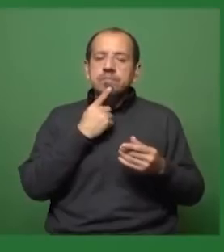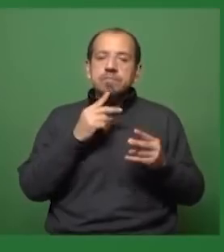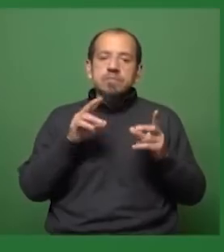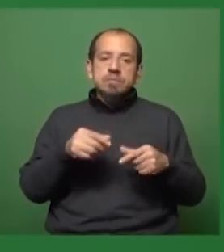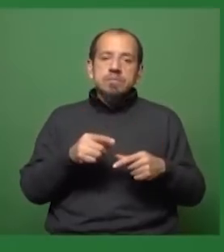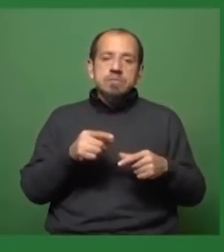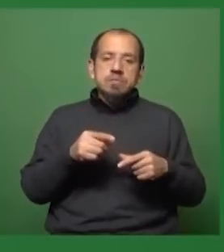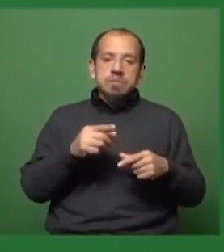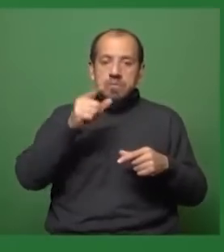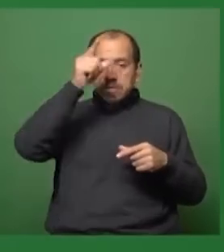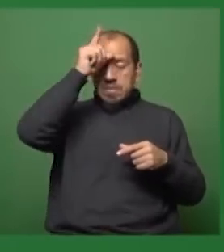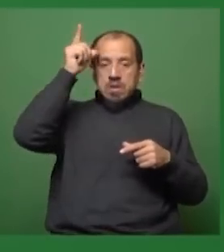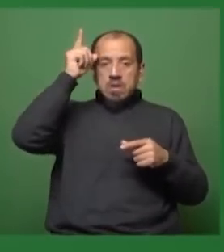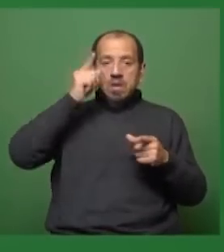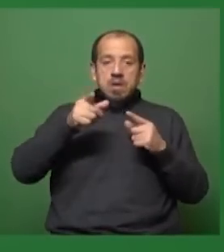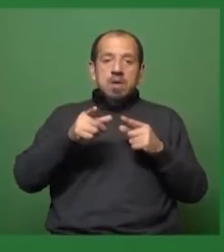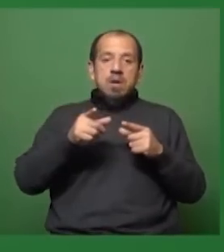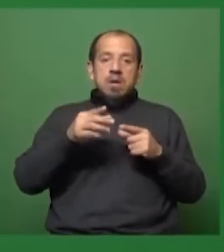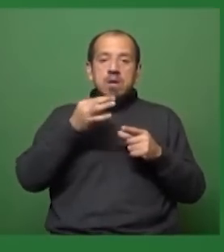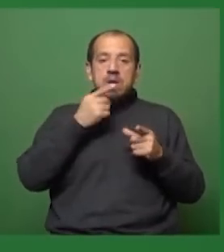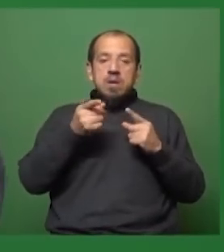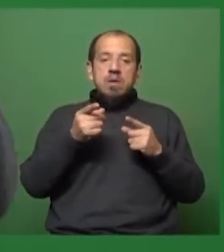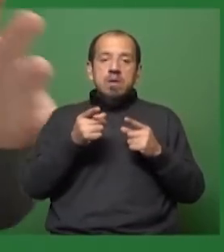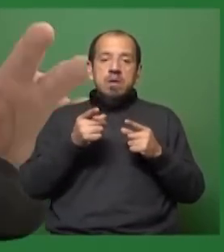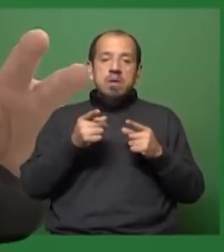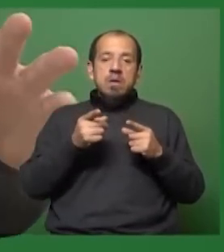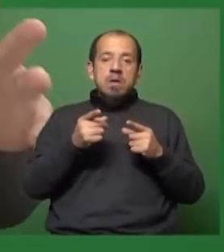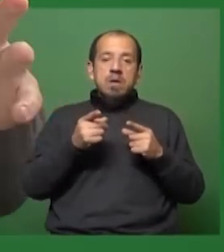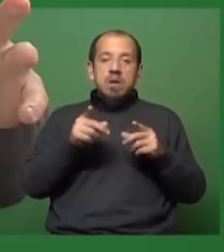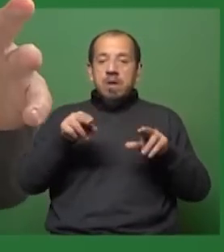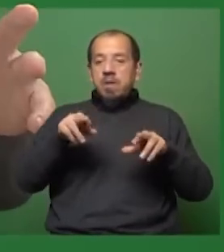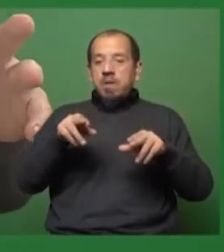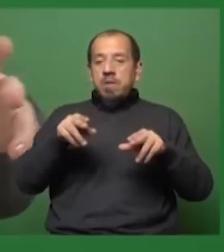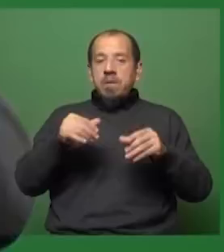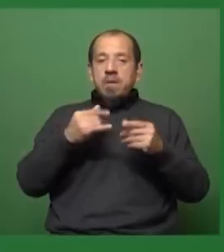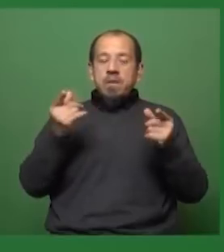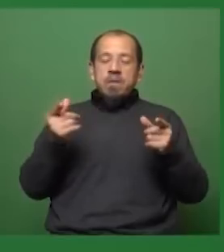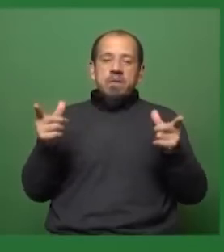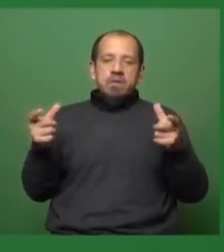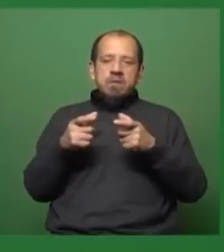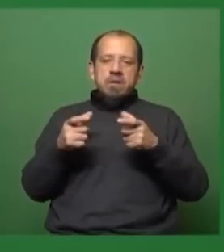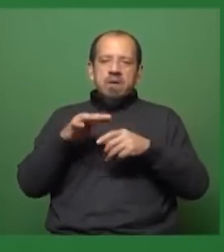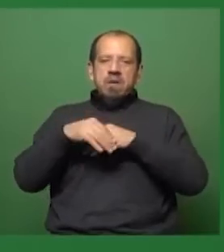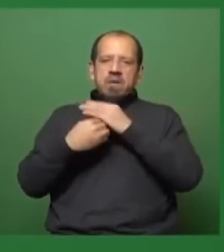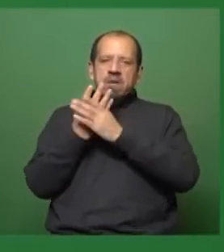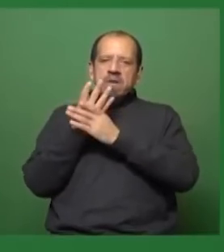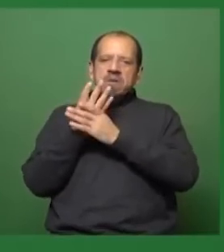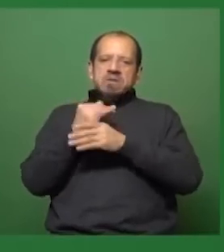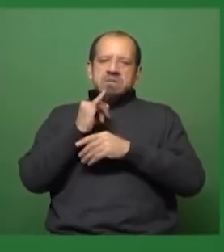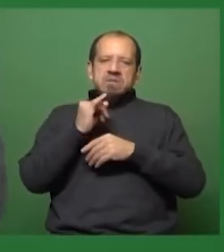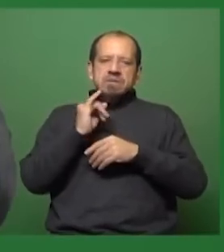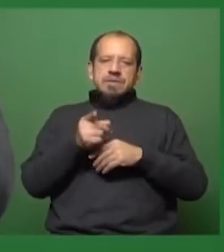voluntarista de parte del presidente de la república Y si Te agrego una perla más el mismo día que estábamos en la Cumbre del mercosur en iguazú